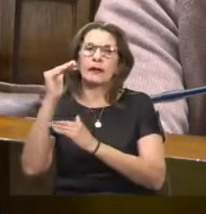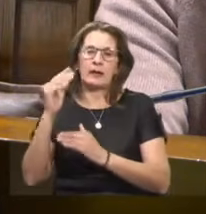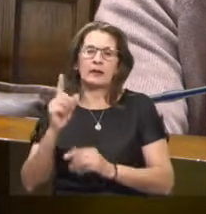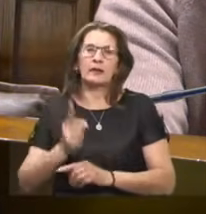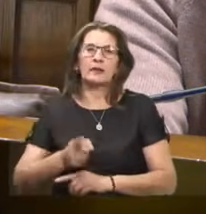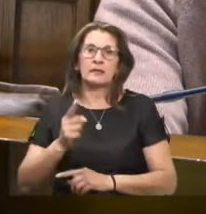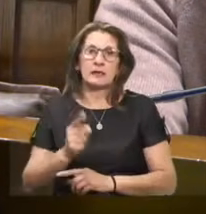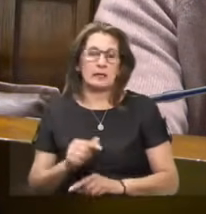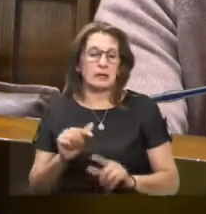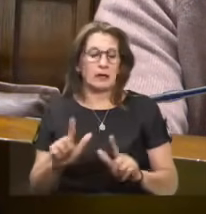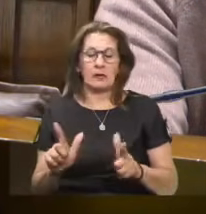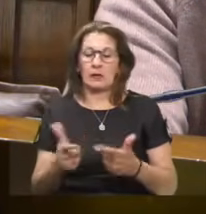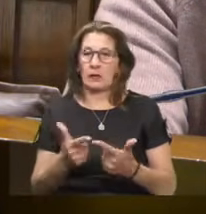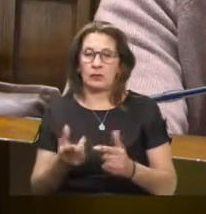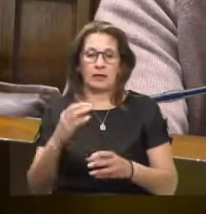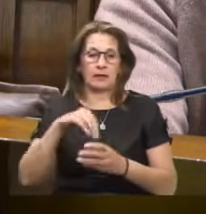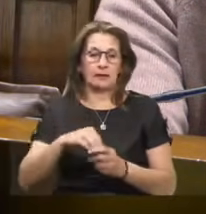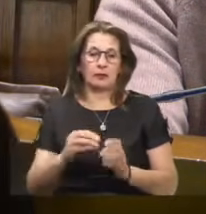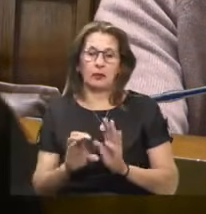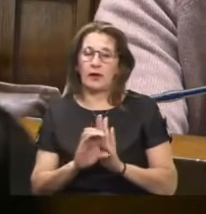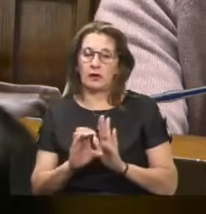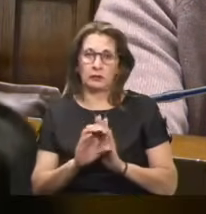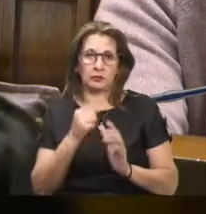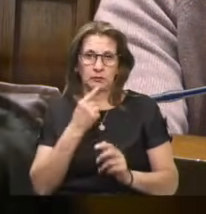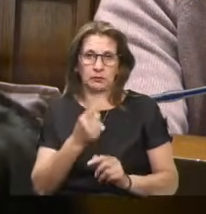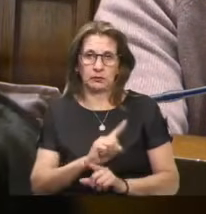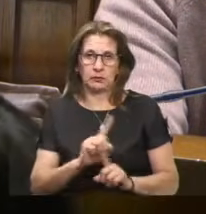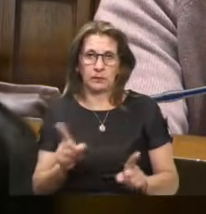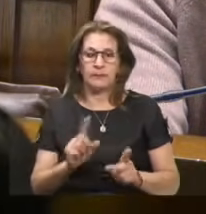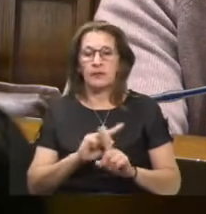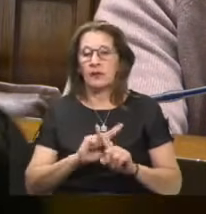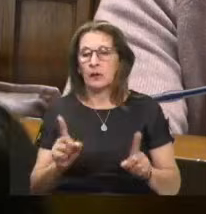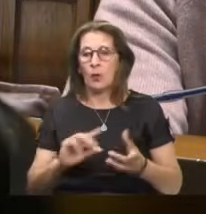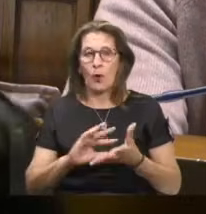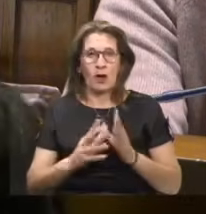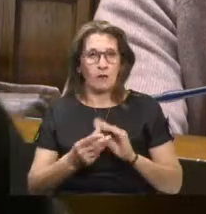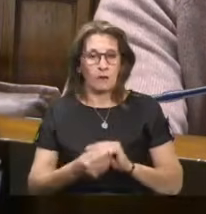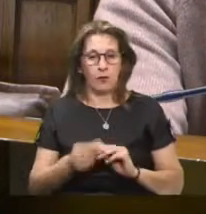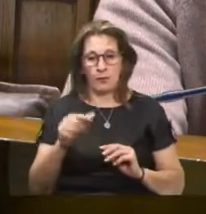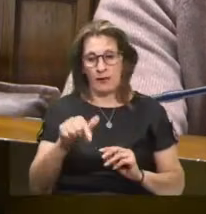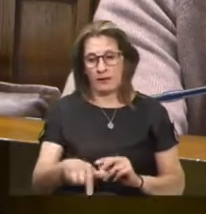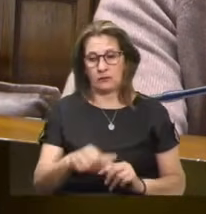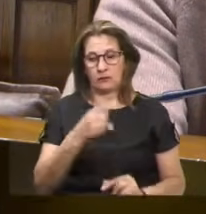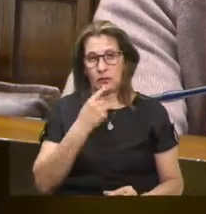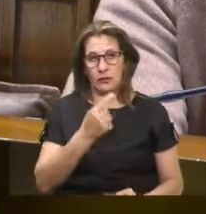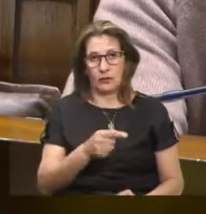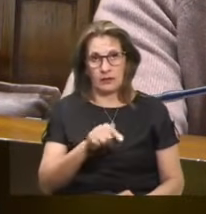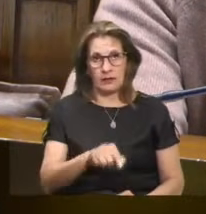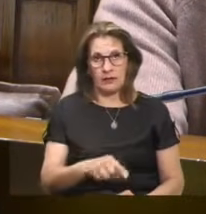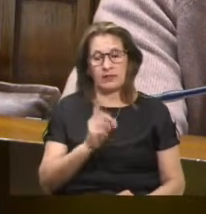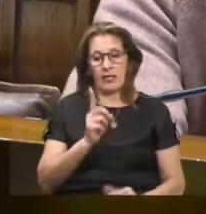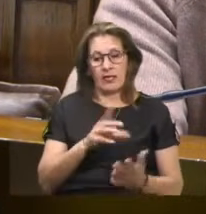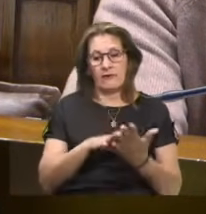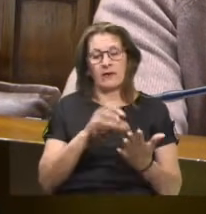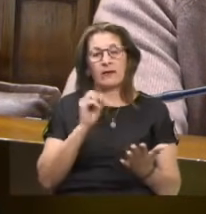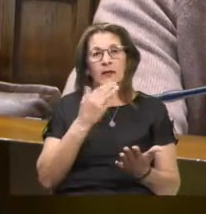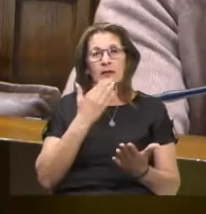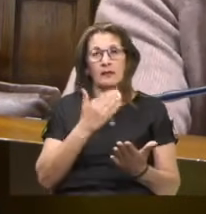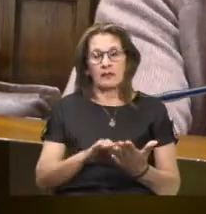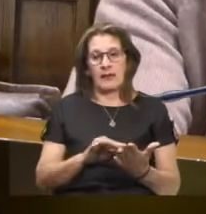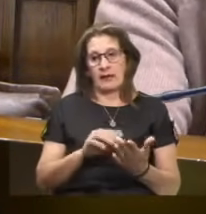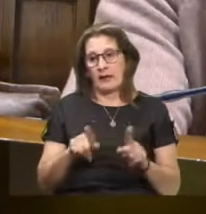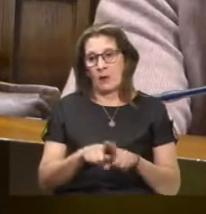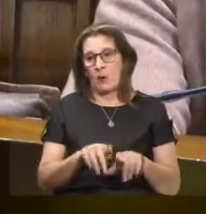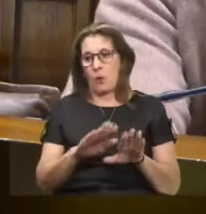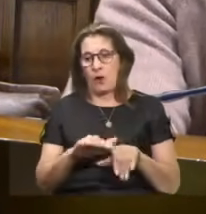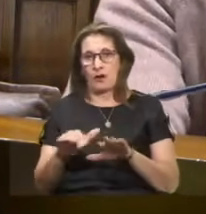no se encuentra en la Constitución. De ninguna manera, este giro debe ser interpretado de forma literal,